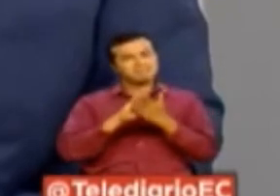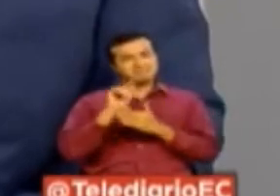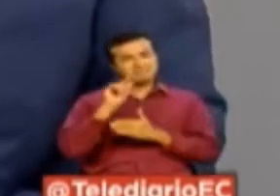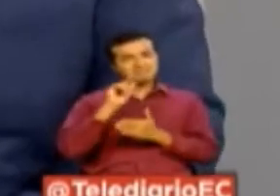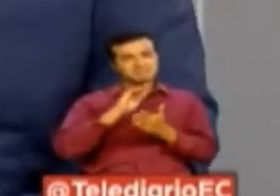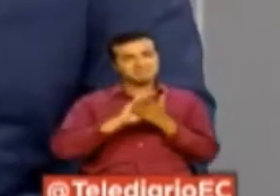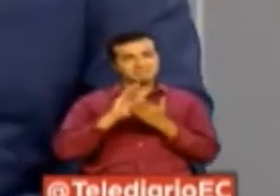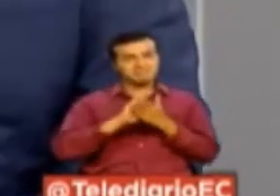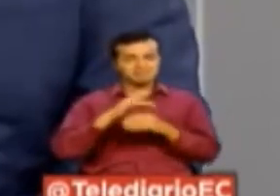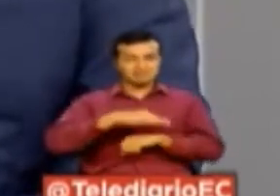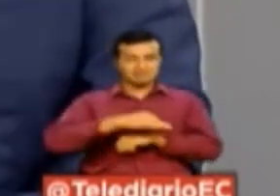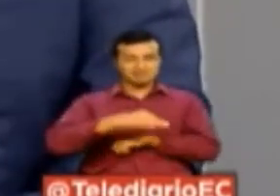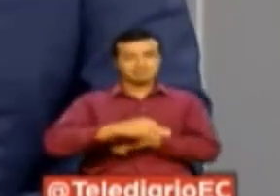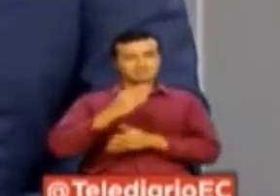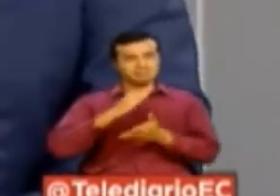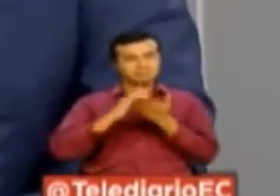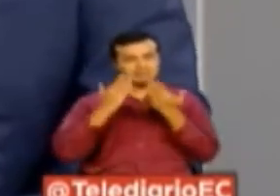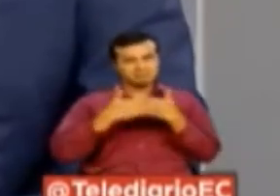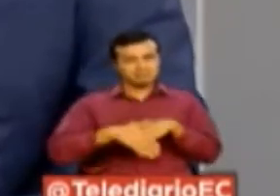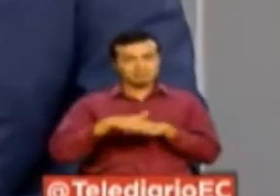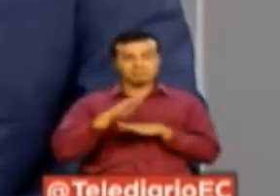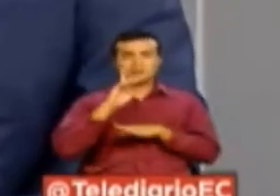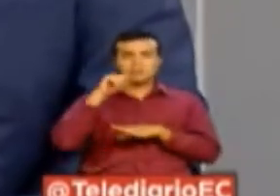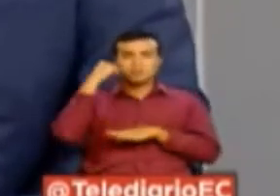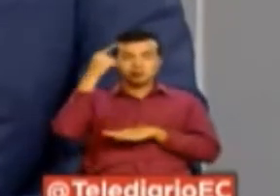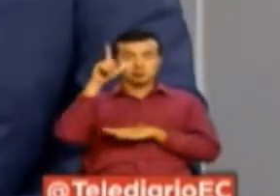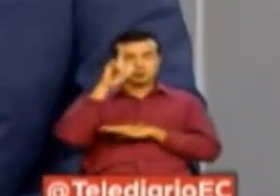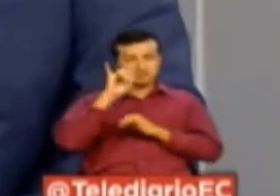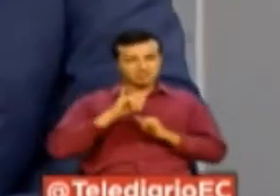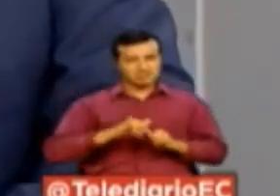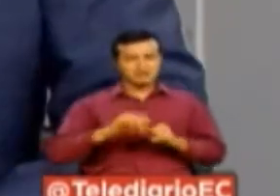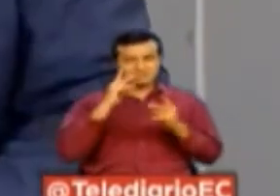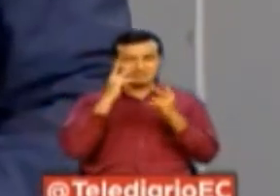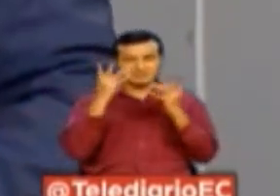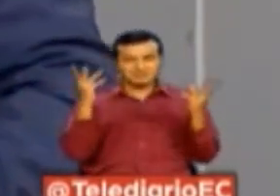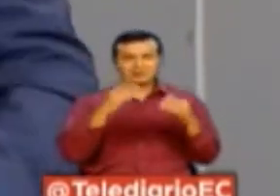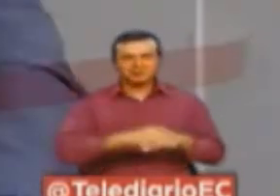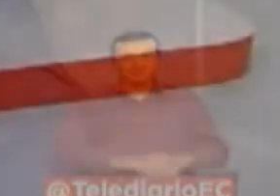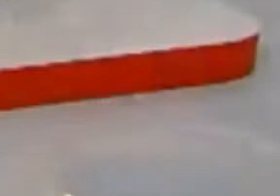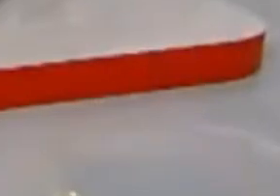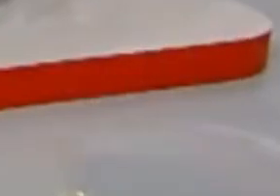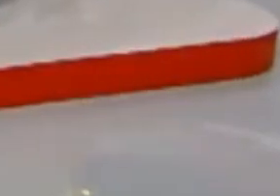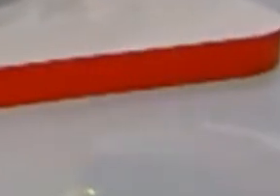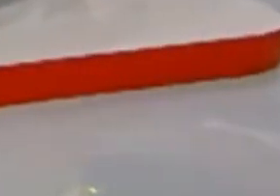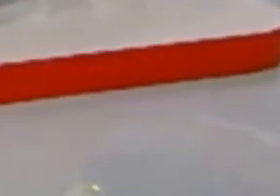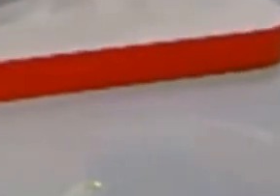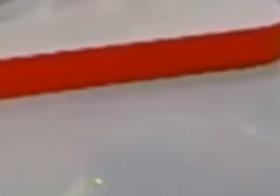habernos pasado de la hora tradicional y les esperamos el próximo lunes un buen fin de semana